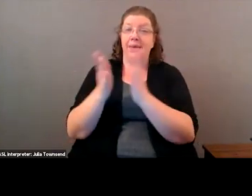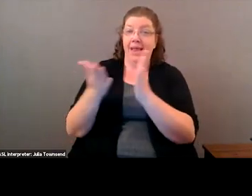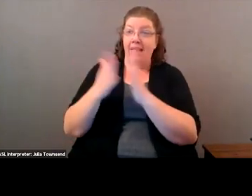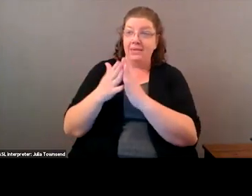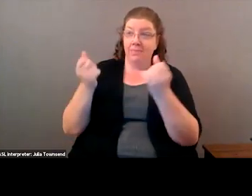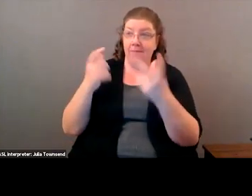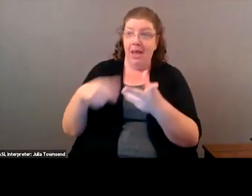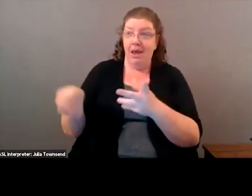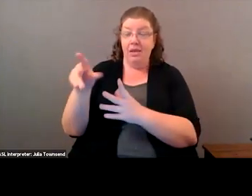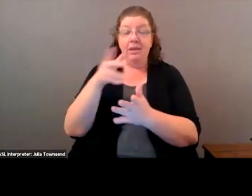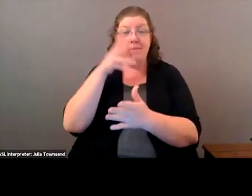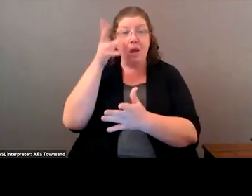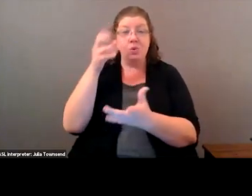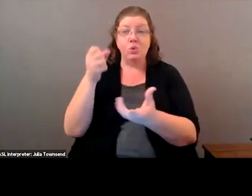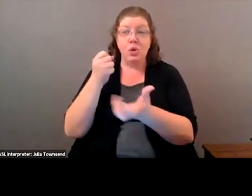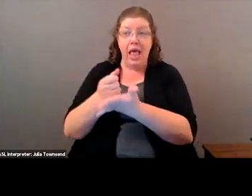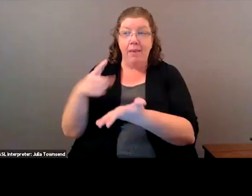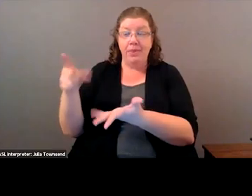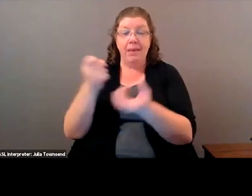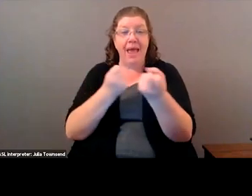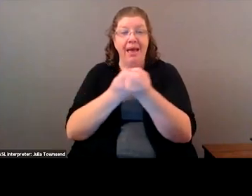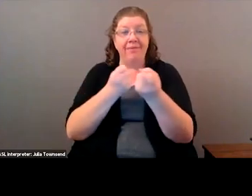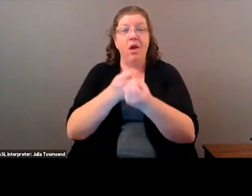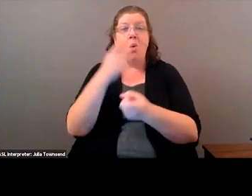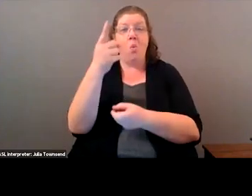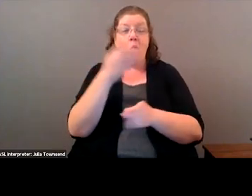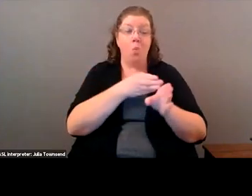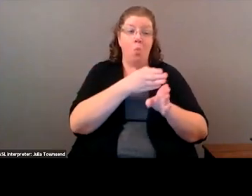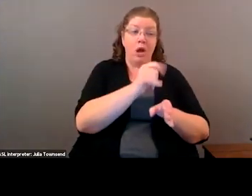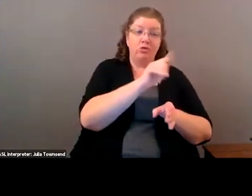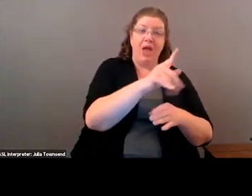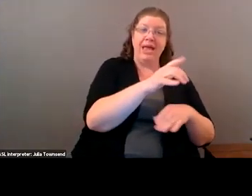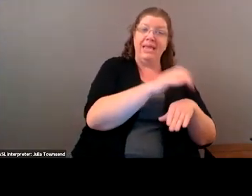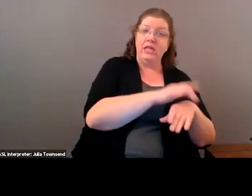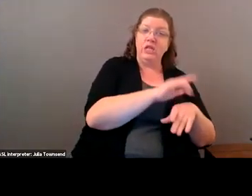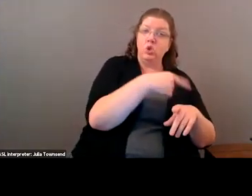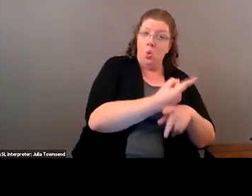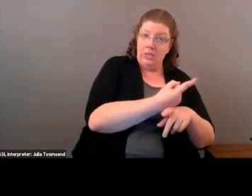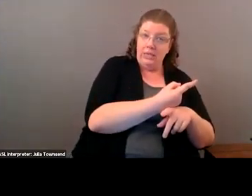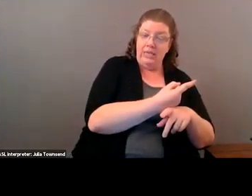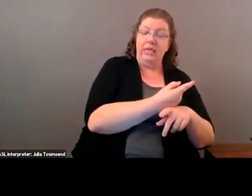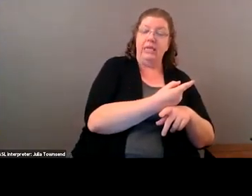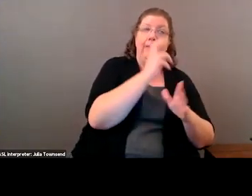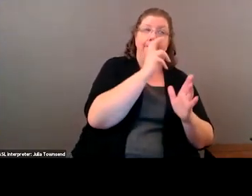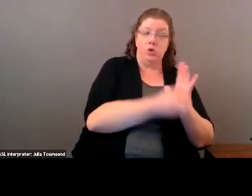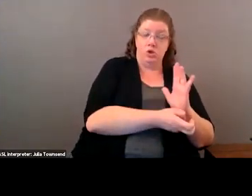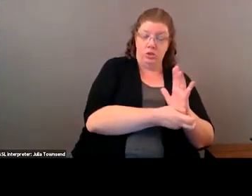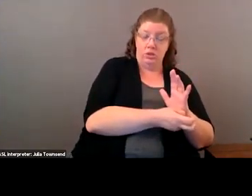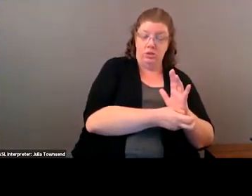todas las escuelas muchos padres me han pedido que aboga por ellos